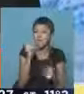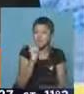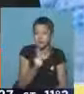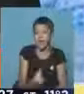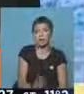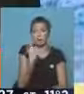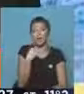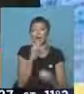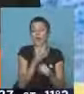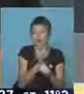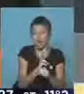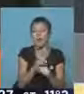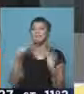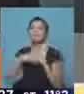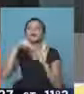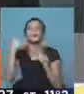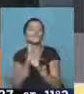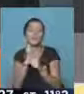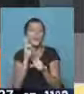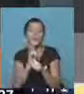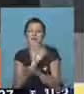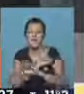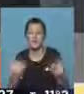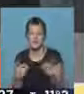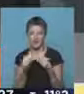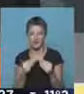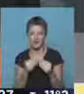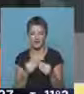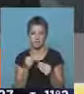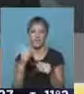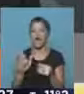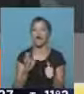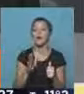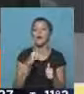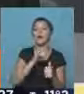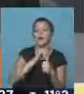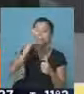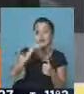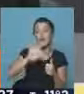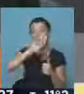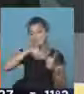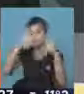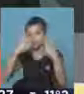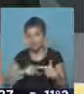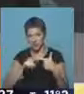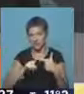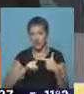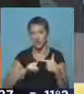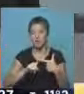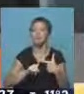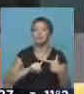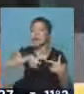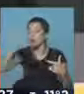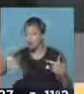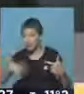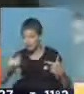cuidarlas bien. El problema es que hoy no se puede cuidar nada bien. Porque todo, menos los aviones y otros sistemas cerrados, todo se puede hackear. Si digo, les robaron,